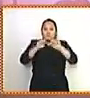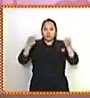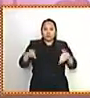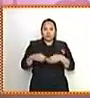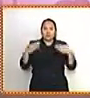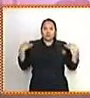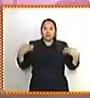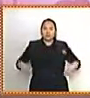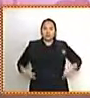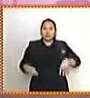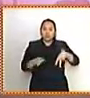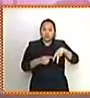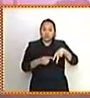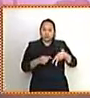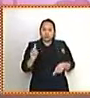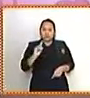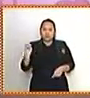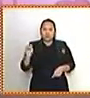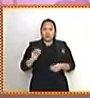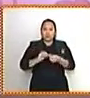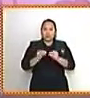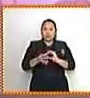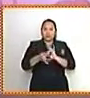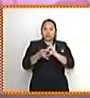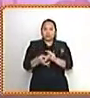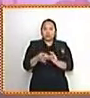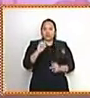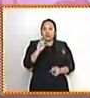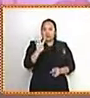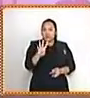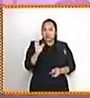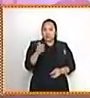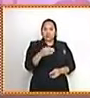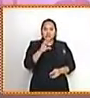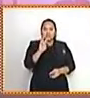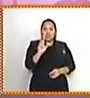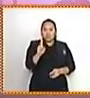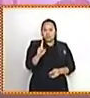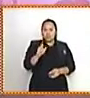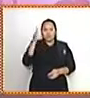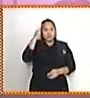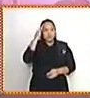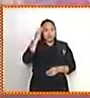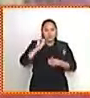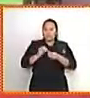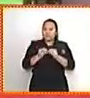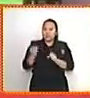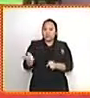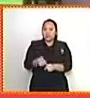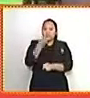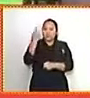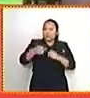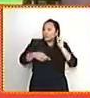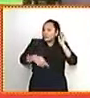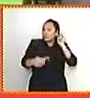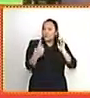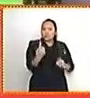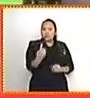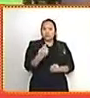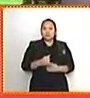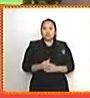derecha. Otros números que valoracionan 04 y 61. Conoceremos el número ganador para más 1.